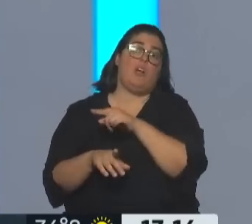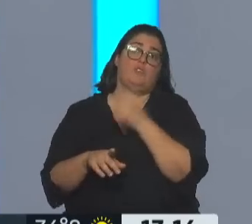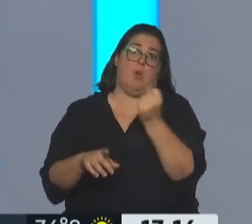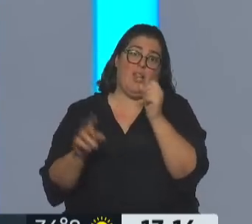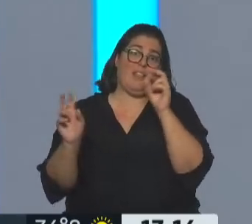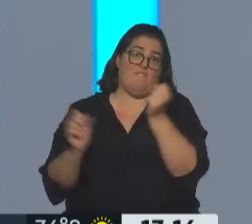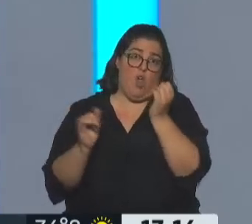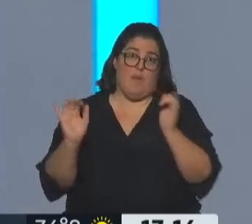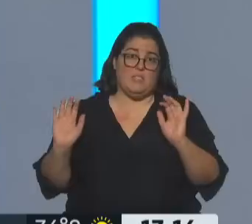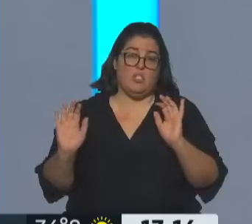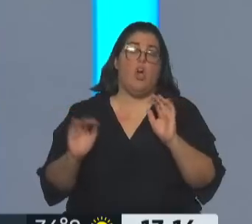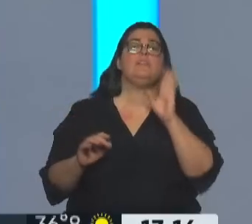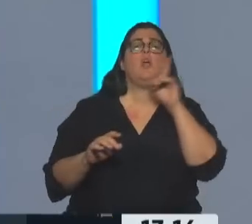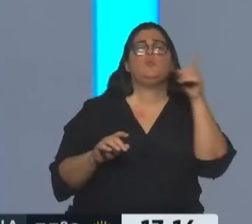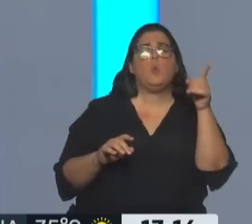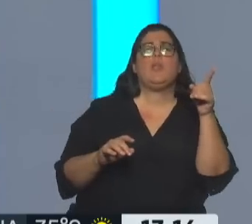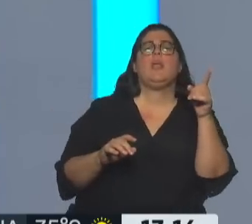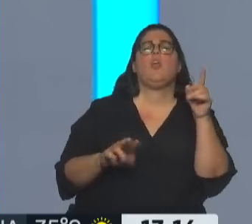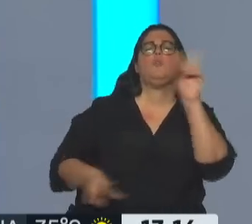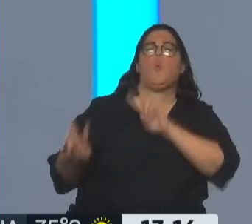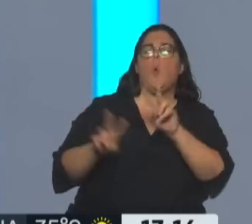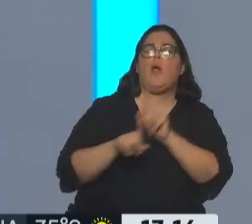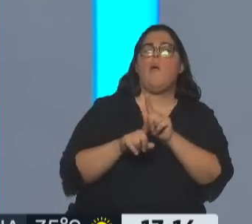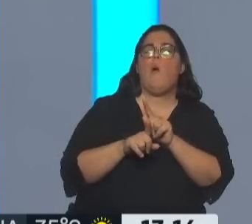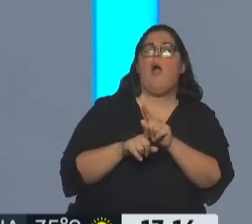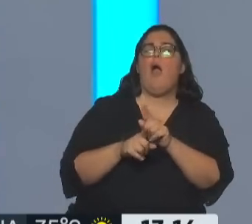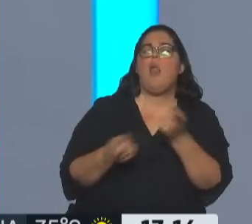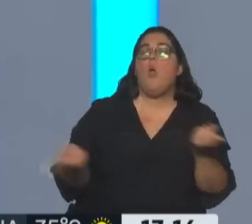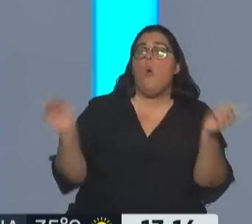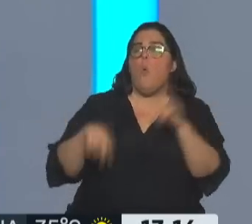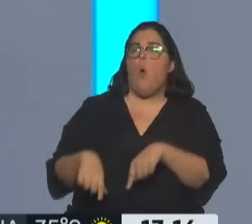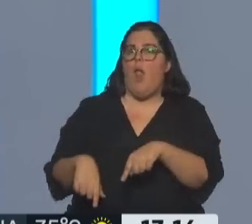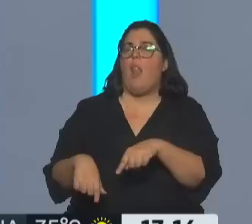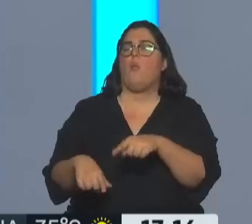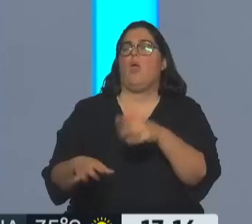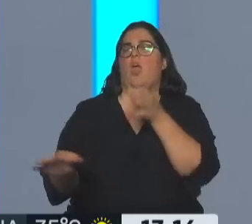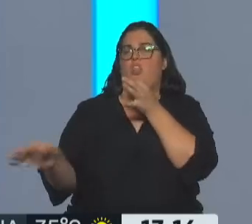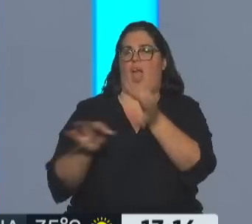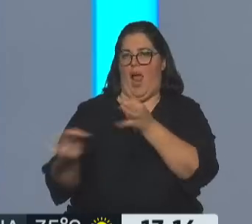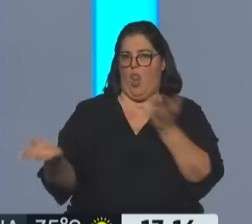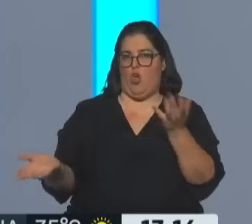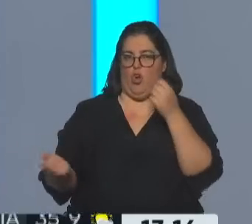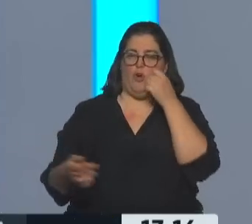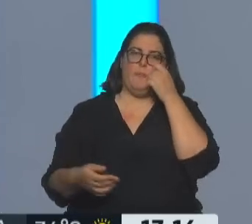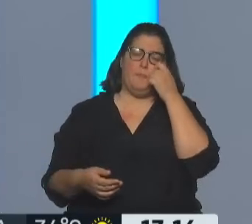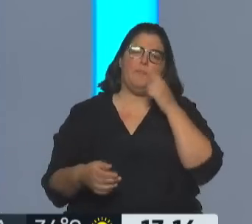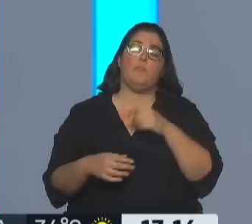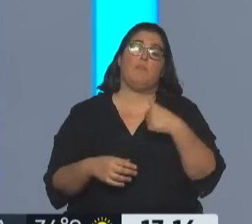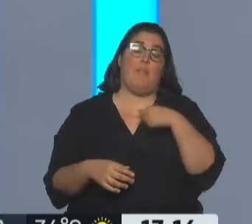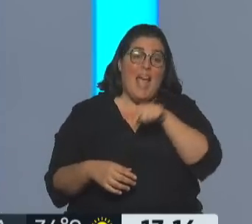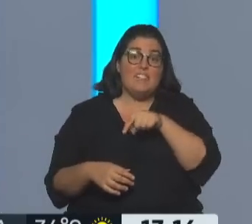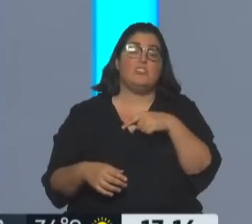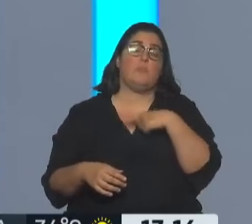importante. Y me parece que el lado de Estados Unidos estaba apostando justamente a reiniciar, o al menos volver a tener diálogo, ¿no? Que creo que ahí, para mí lo importante